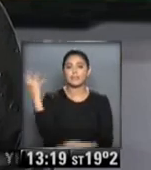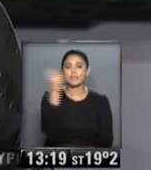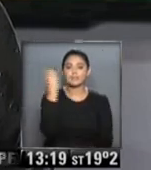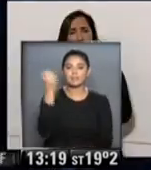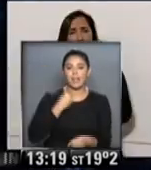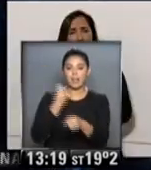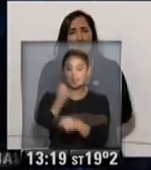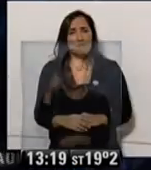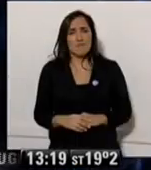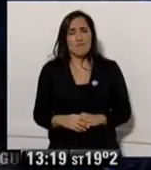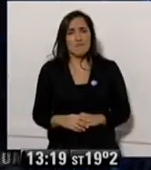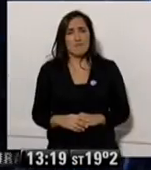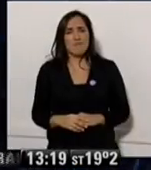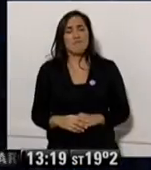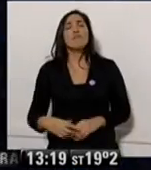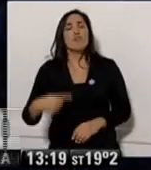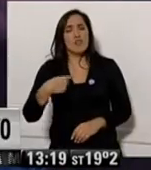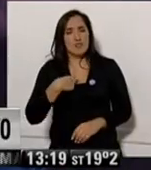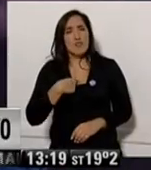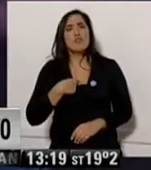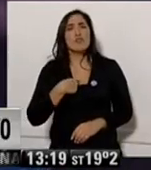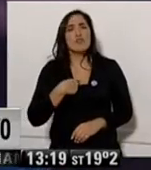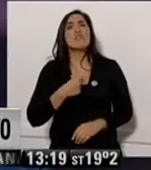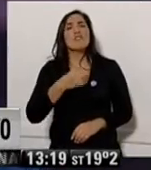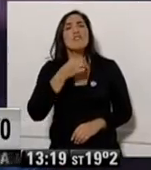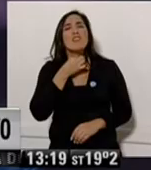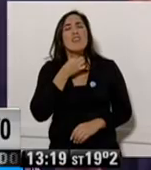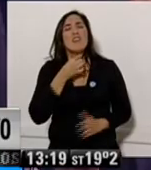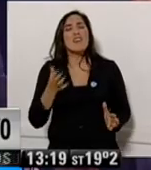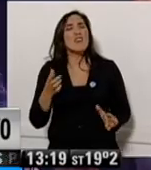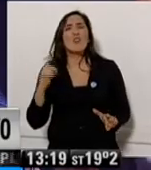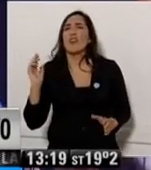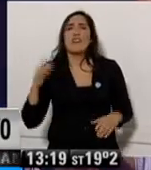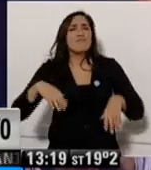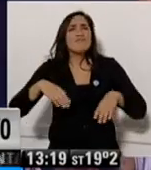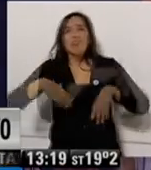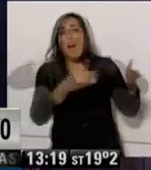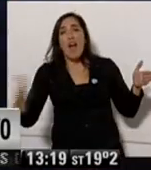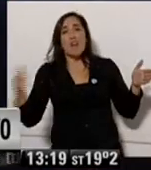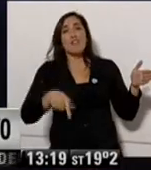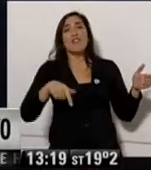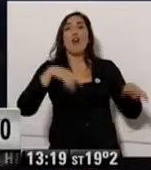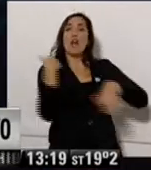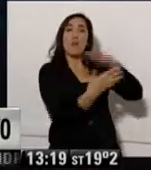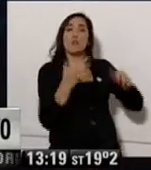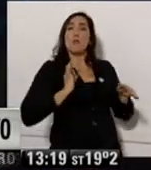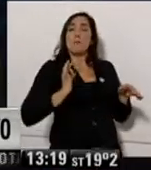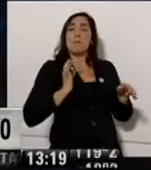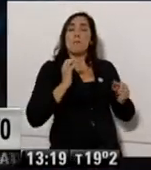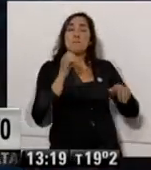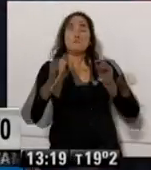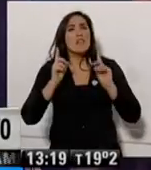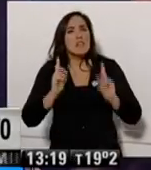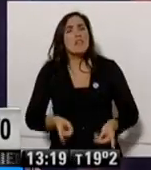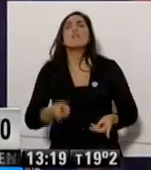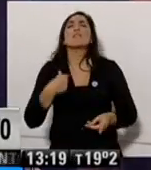década. Yo quiero la unidad de todos los argentinos, pero quiero la unidad